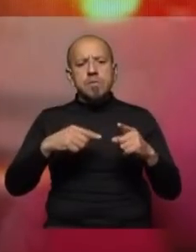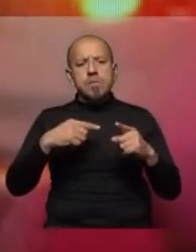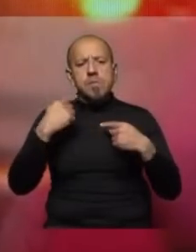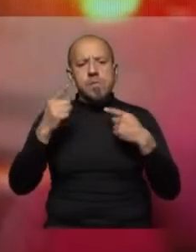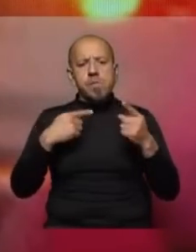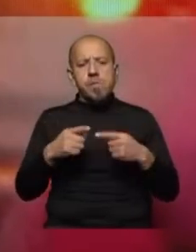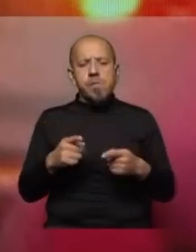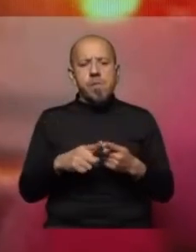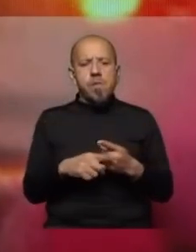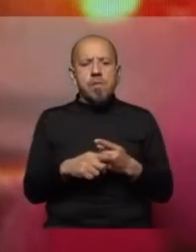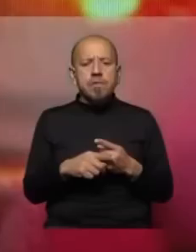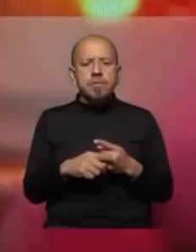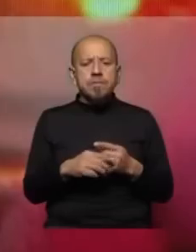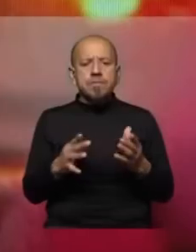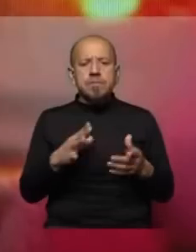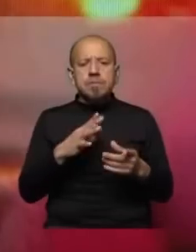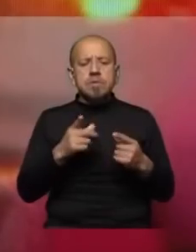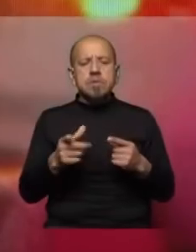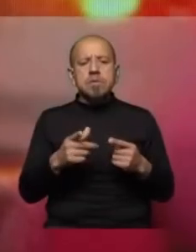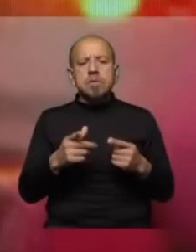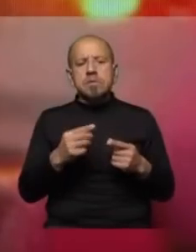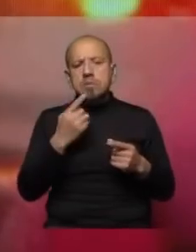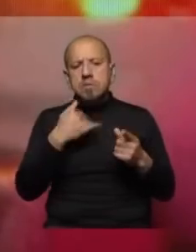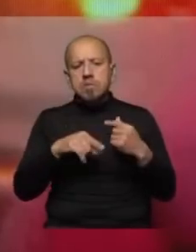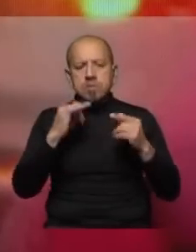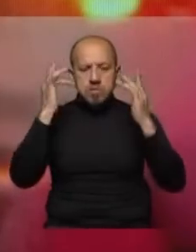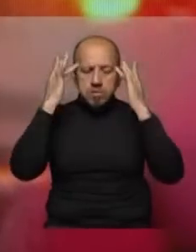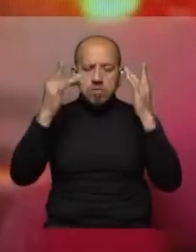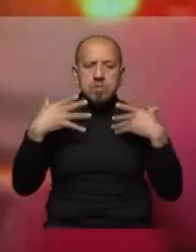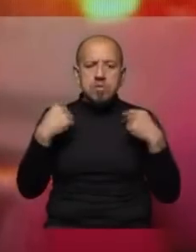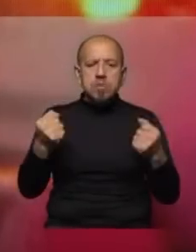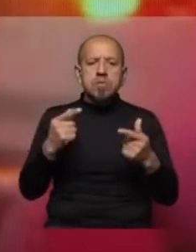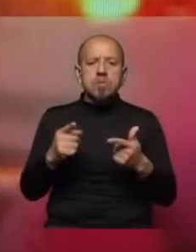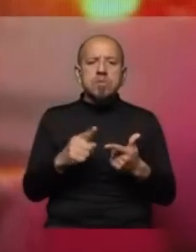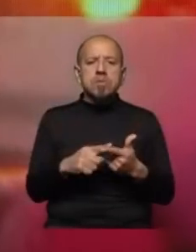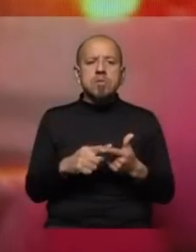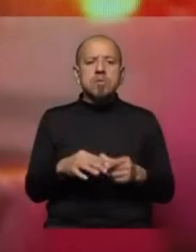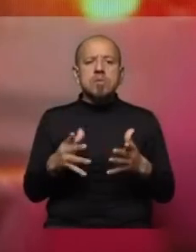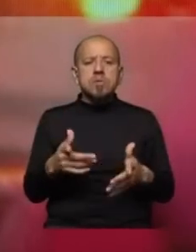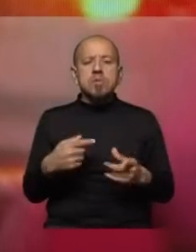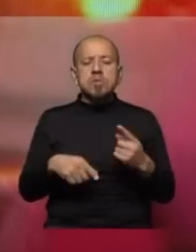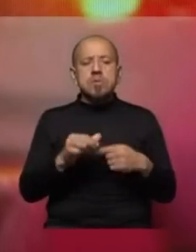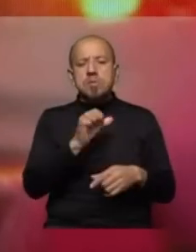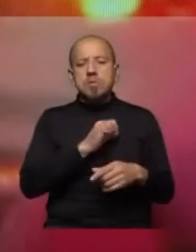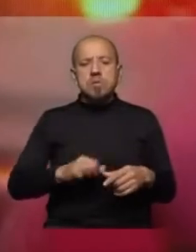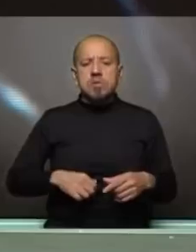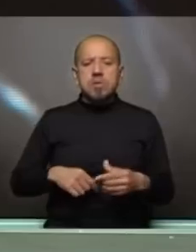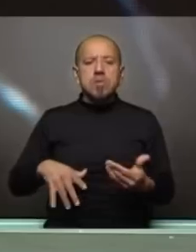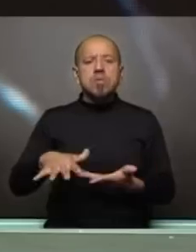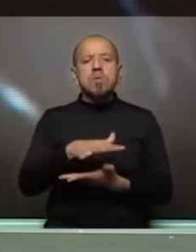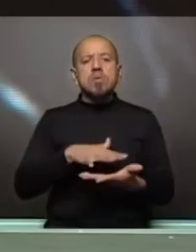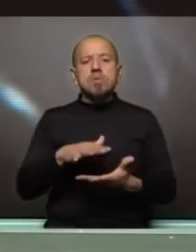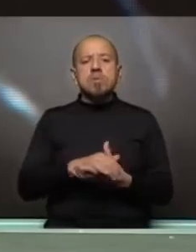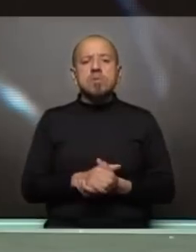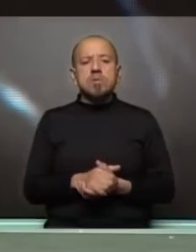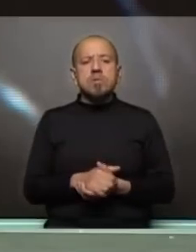líneas que consideran que tendrían que estar más presentes hablamos de educación de salud de trabajo este Cómo es la llegada del Estado hoy a territorio no